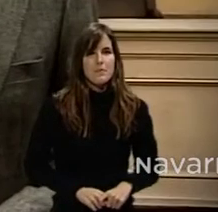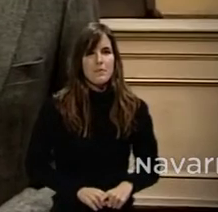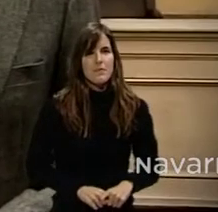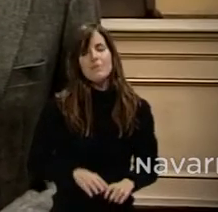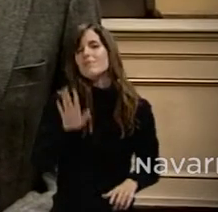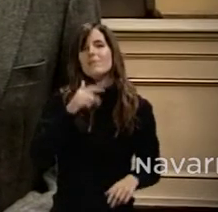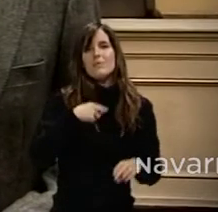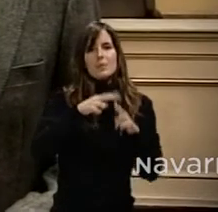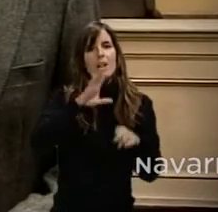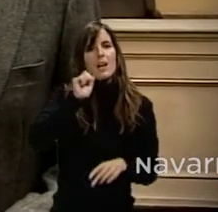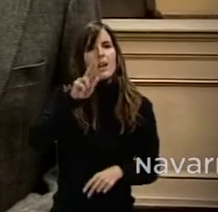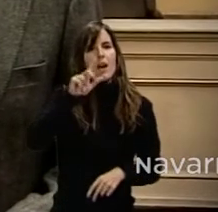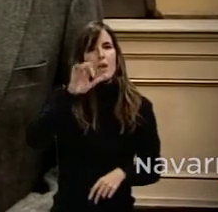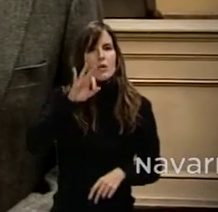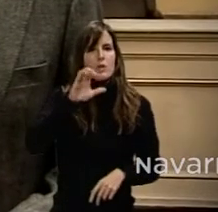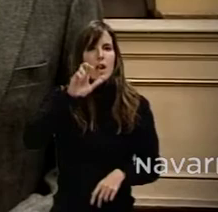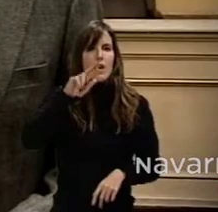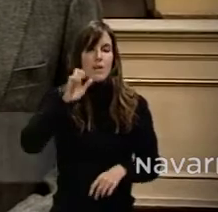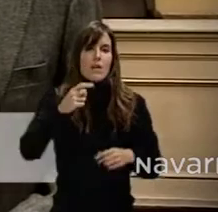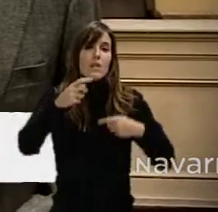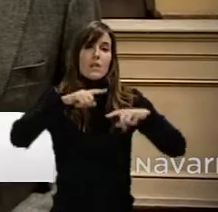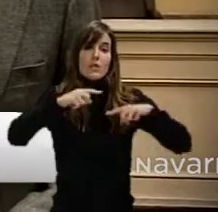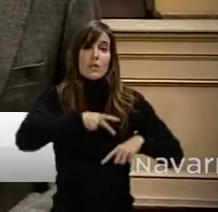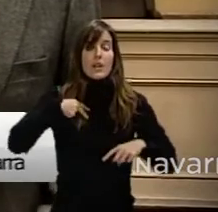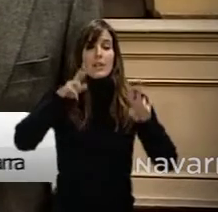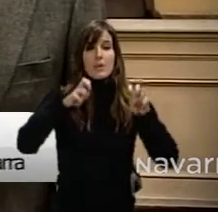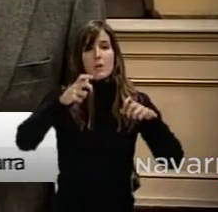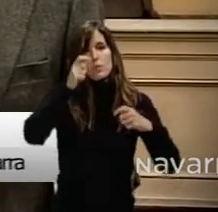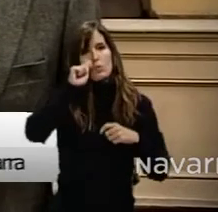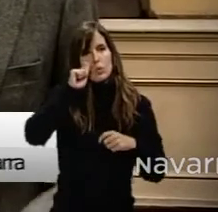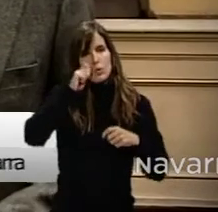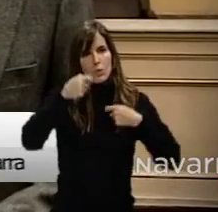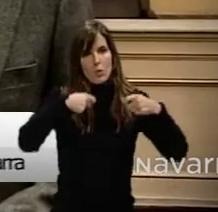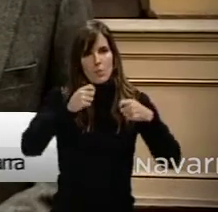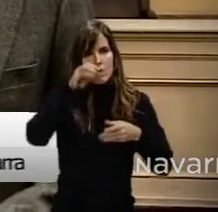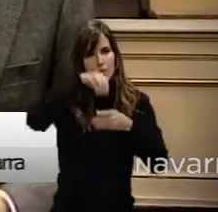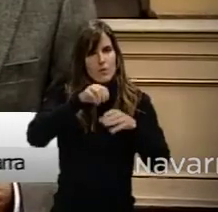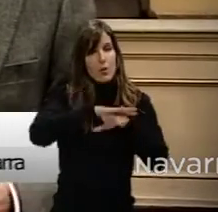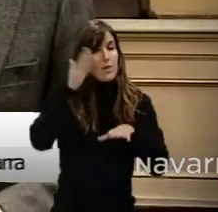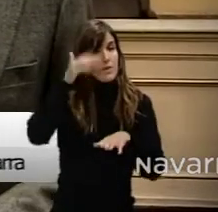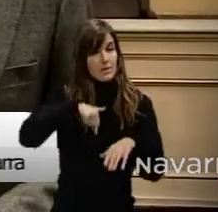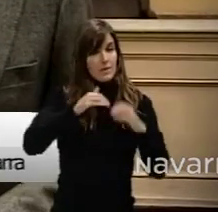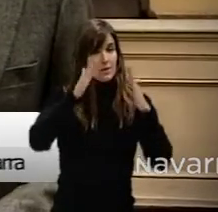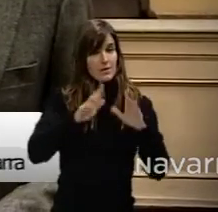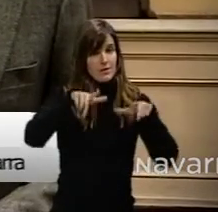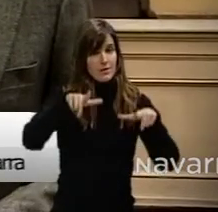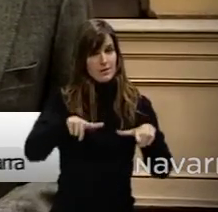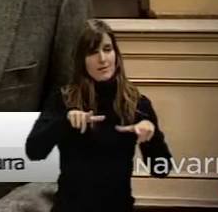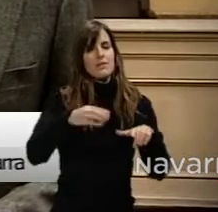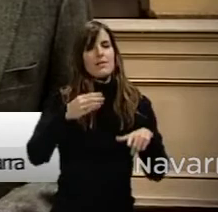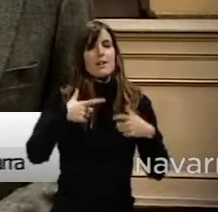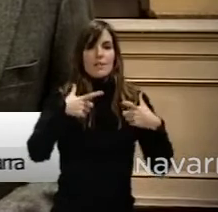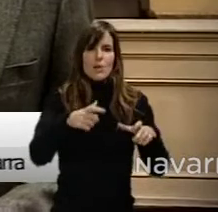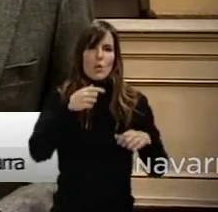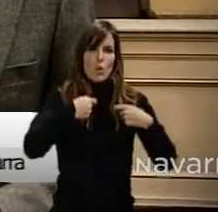Soy Carlos Herce, director general de Turismo y Comercio del Gobierno de Navarra. Estamos aquí en nuestra sede, donde están las instalaciones de